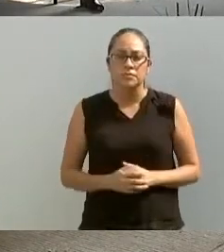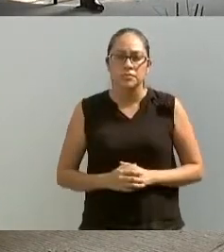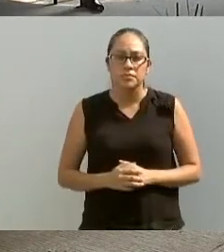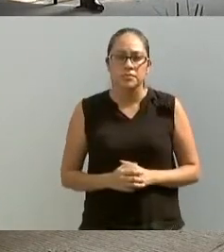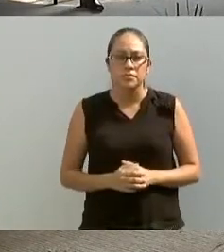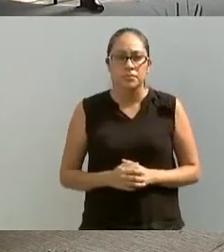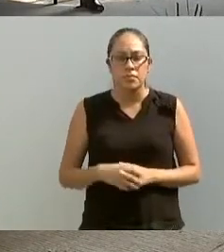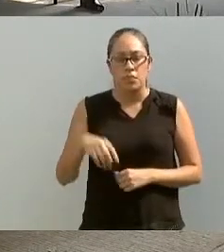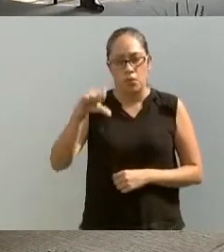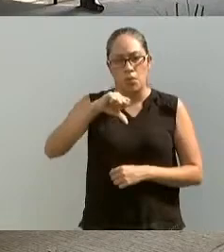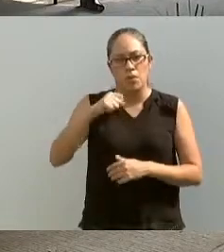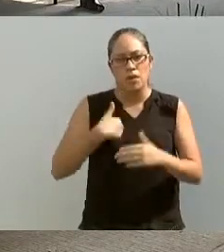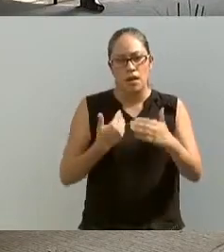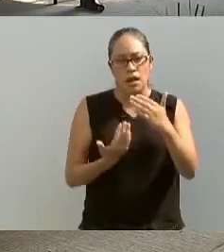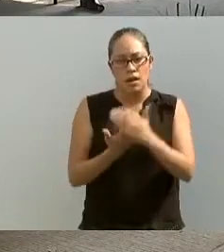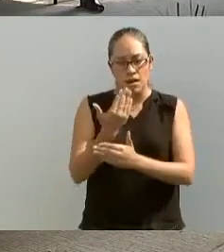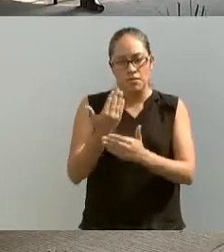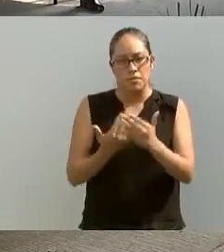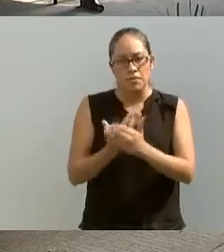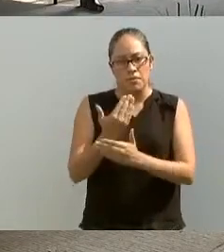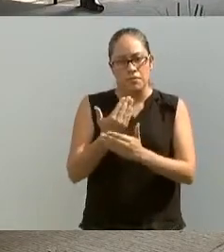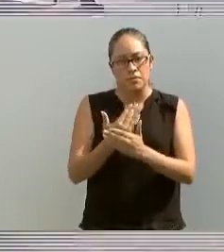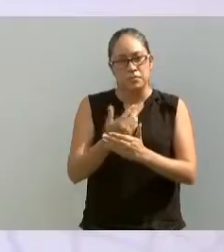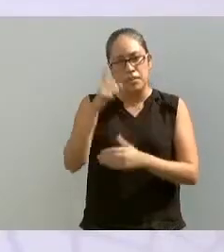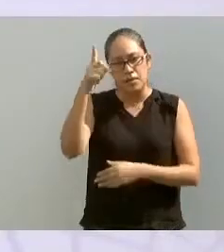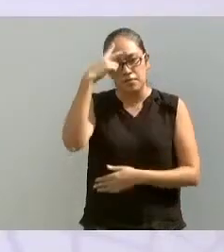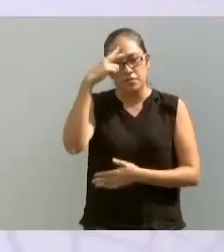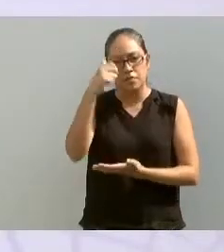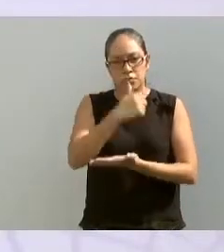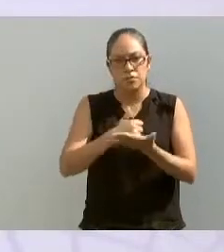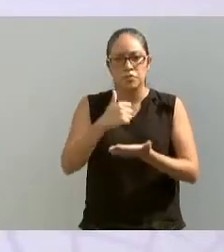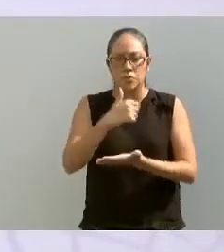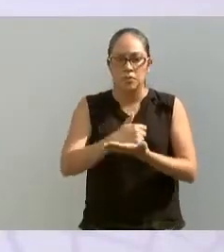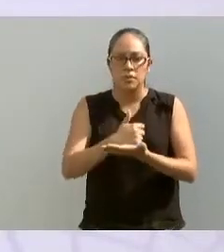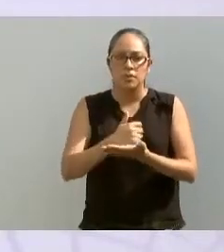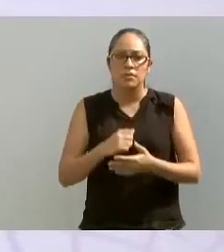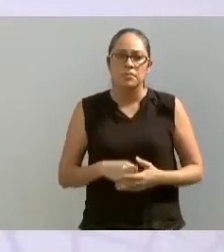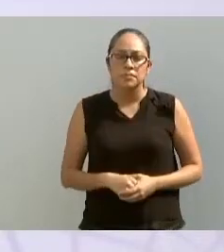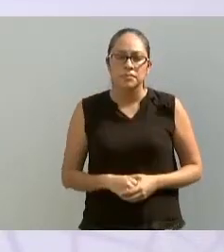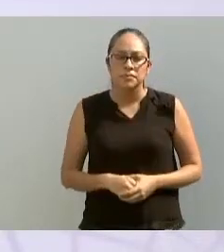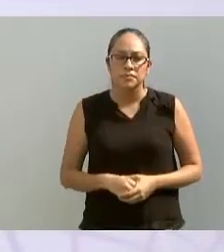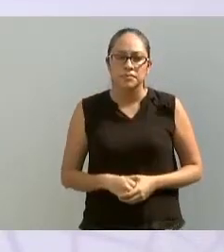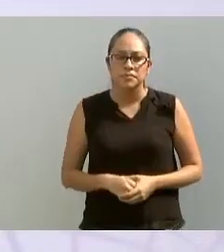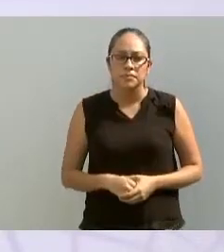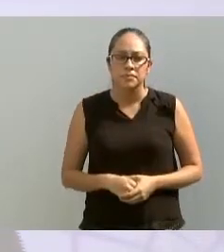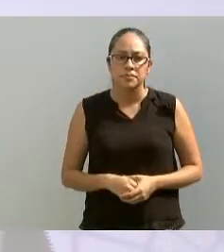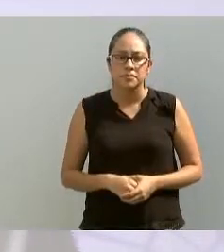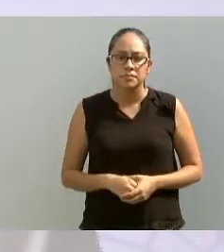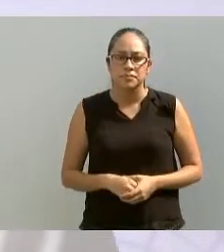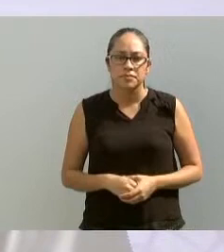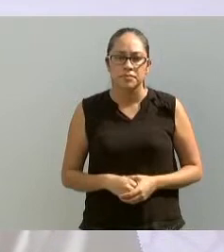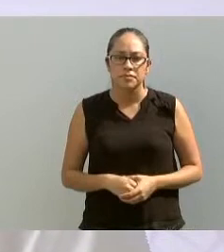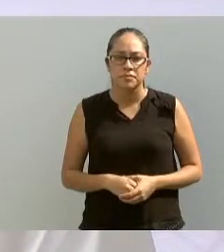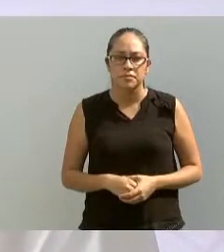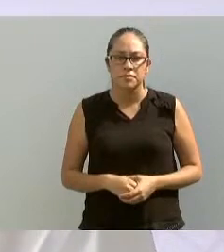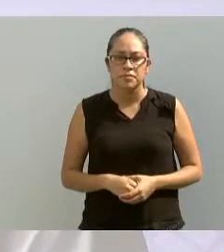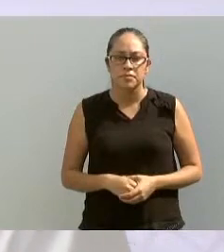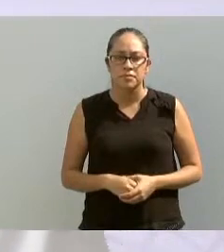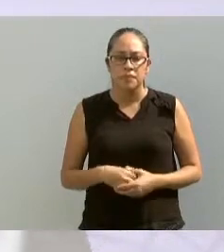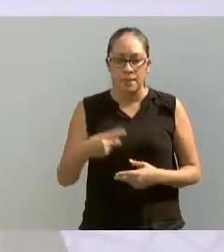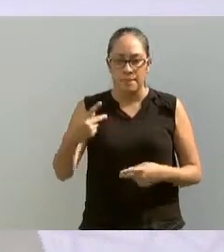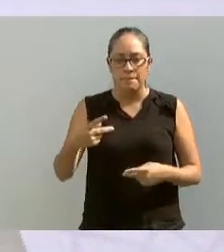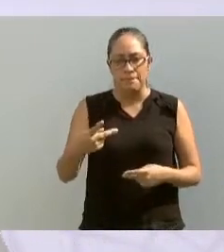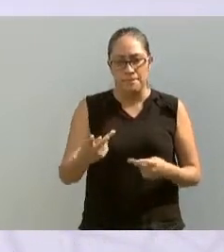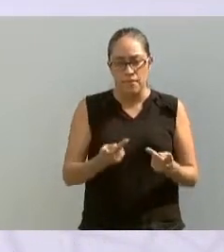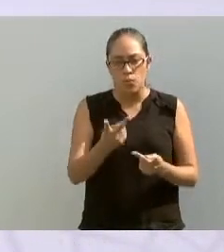Hoy en la mañana en Palacio le preguntaba a un